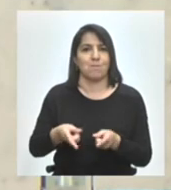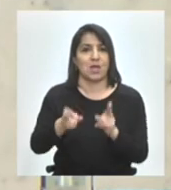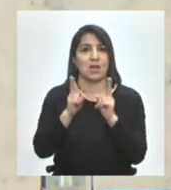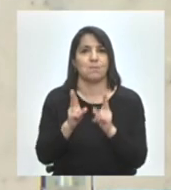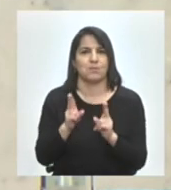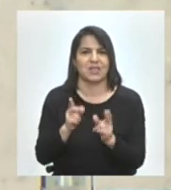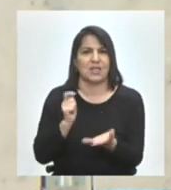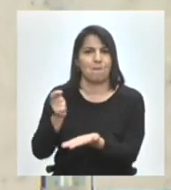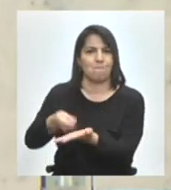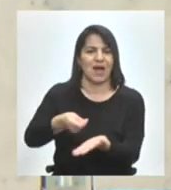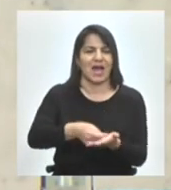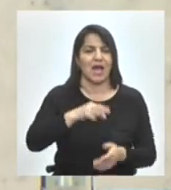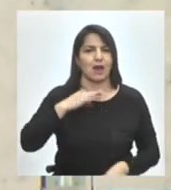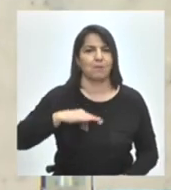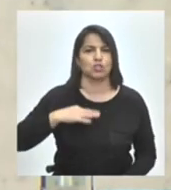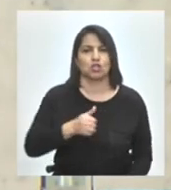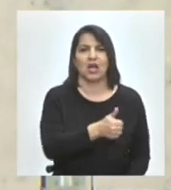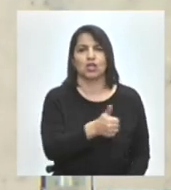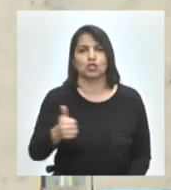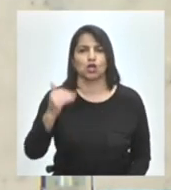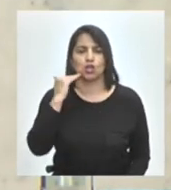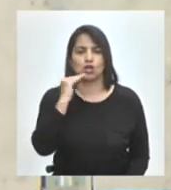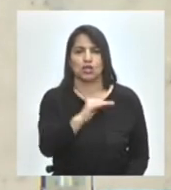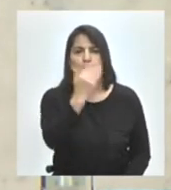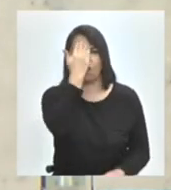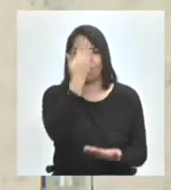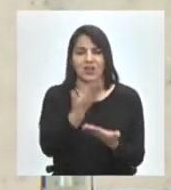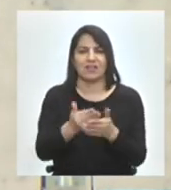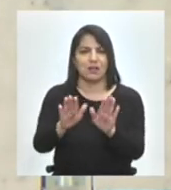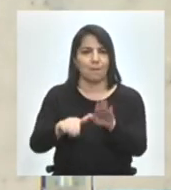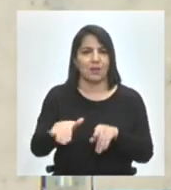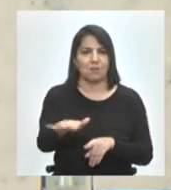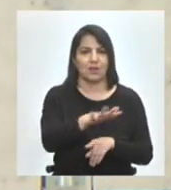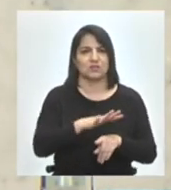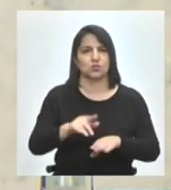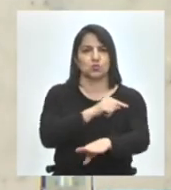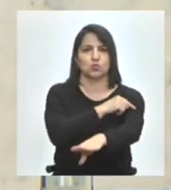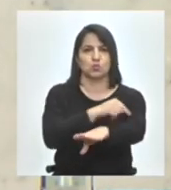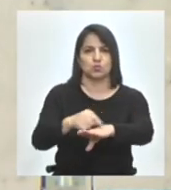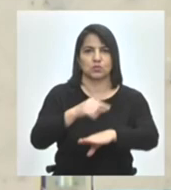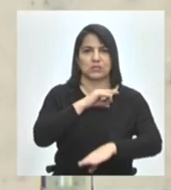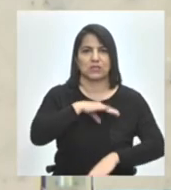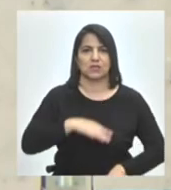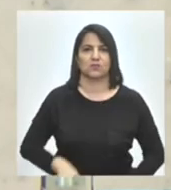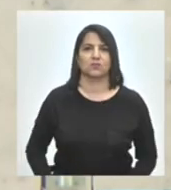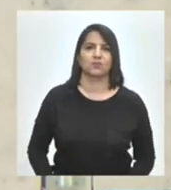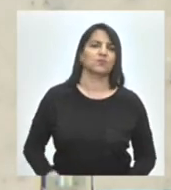a todos los niños que enfrentan esta situación a lo largo del país.